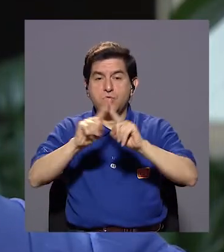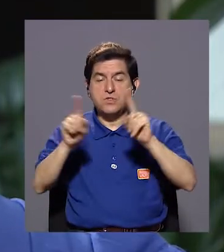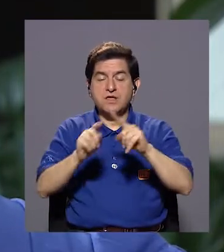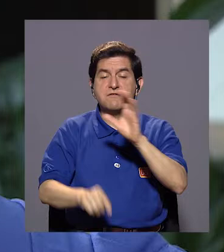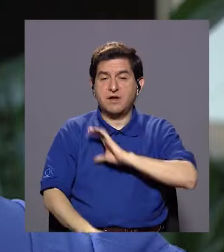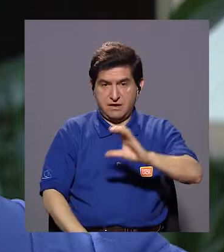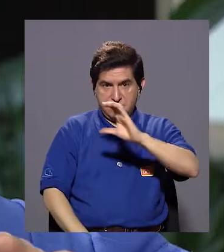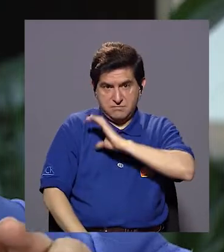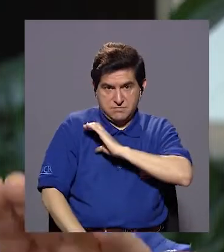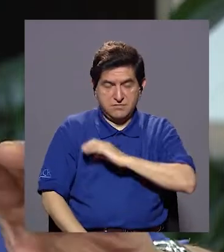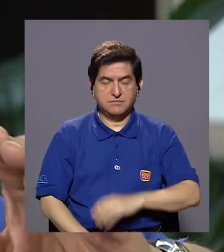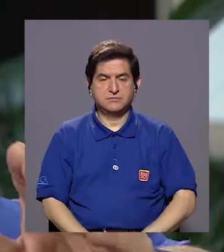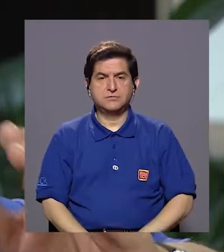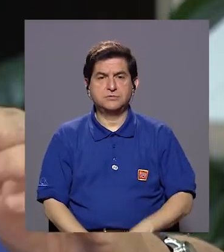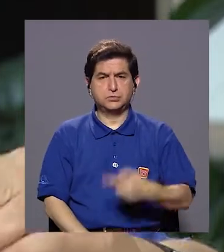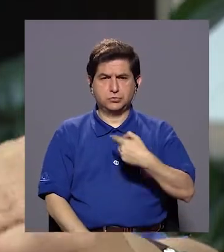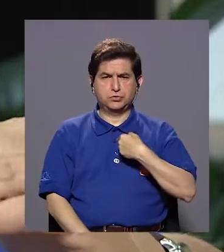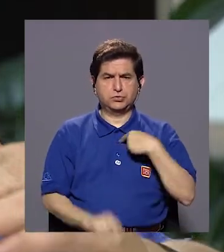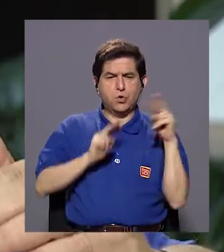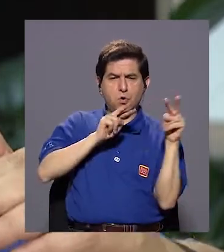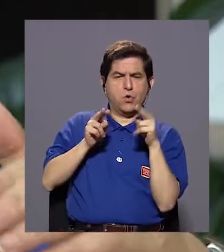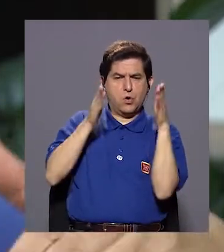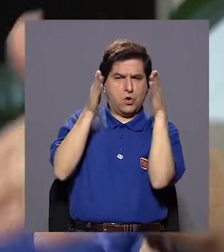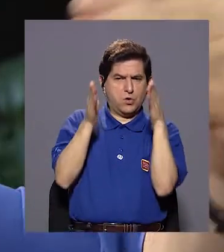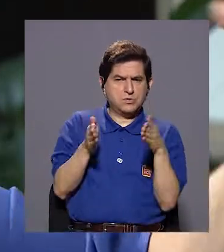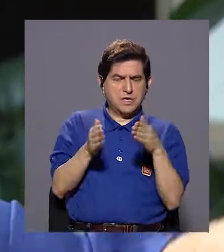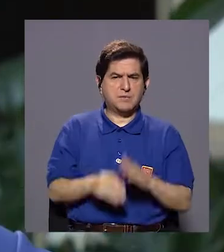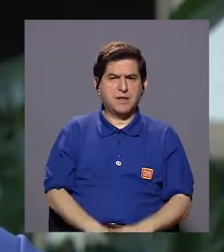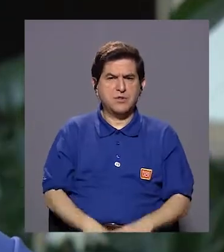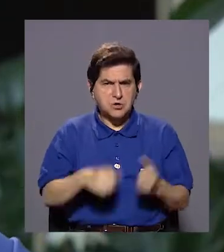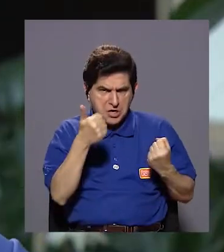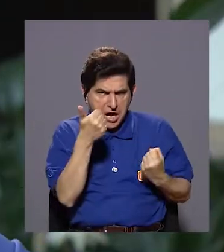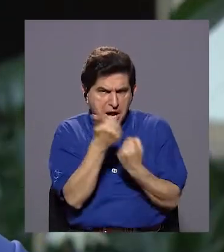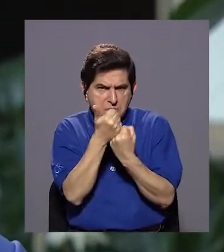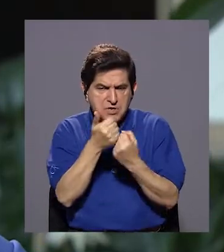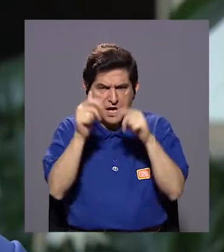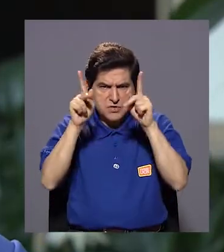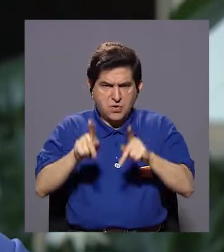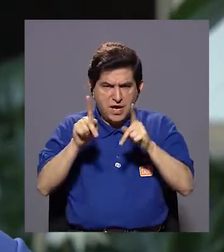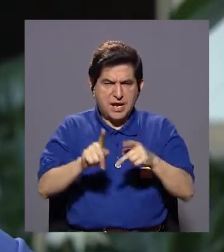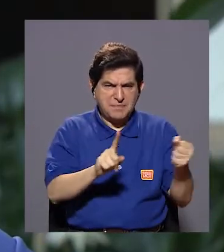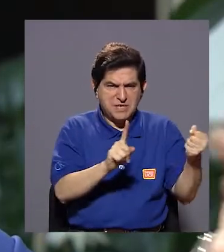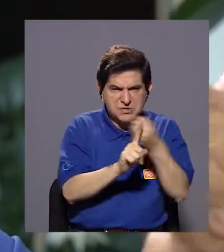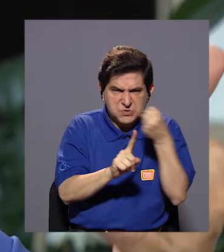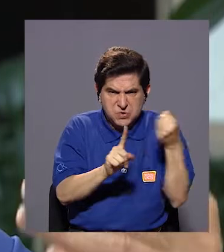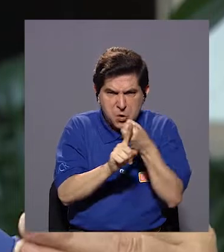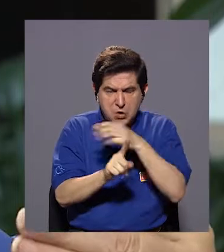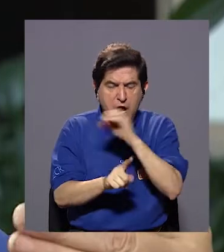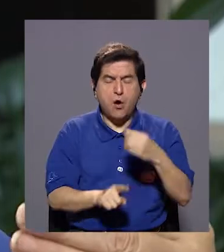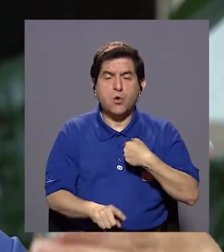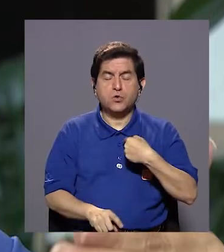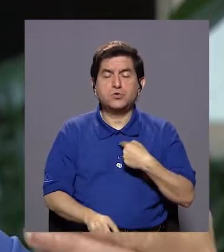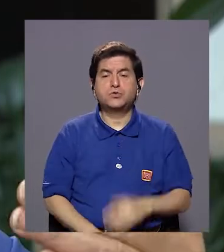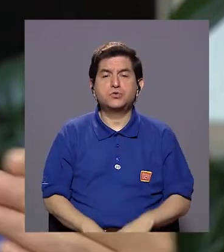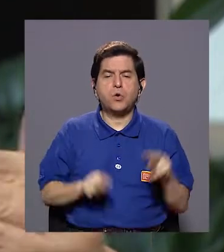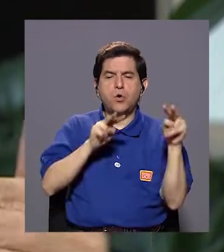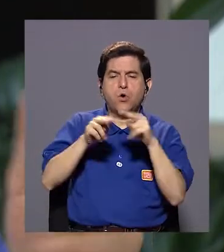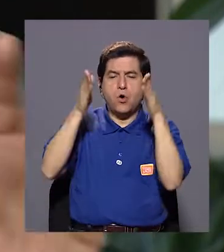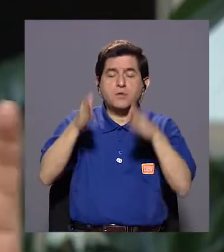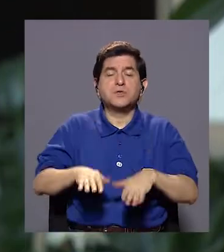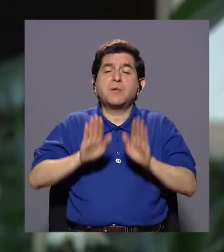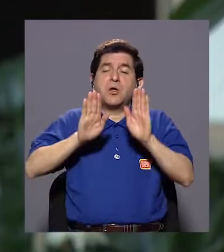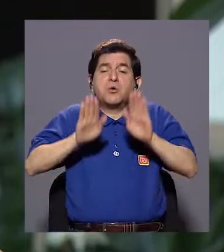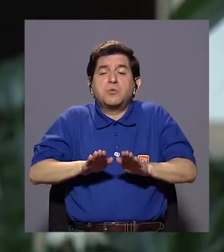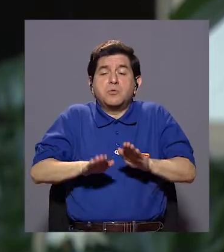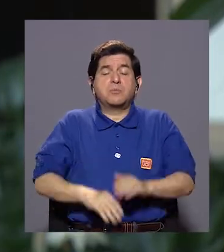diferentes comportamientos, o sea, porque estoy yo como observadora a favor del que violenta, o también estoy como observadora, digamos,